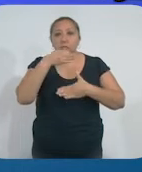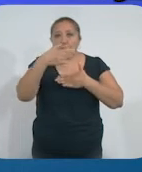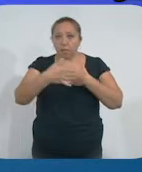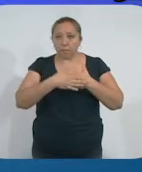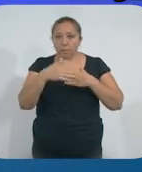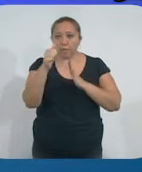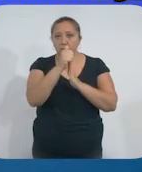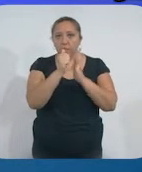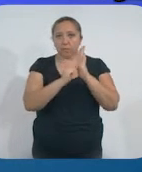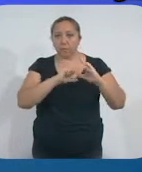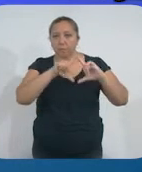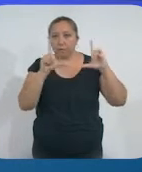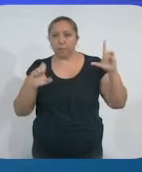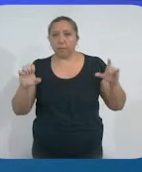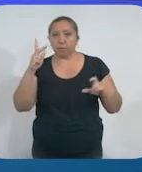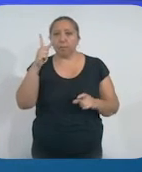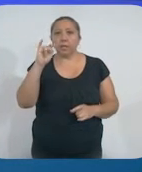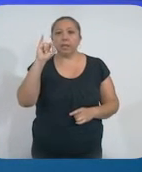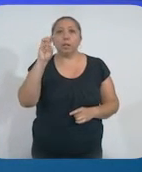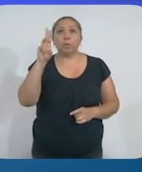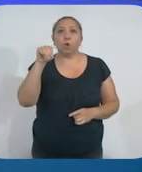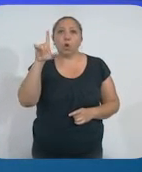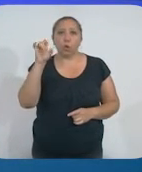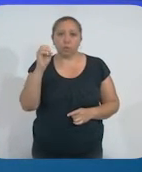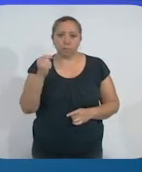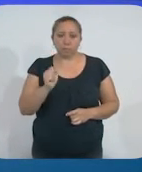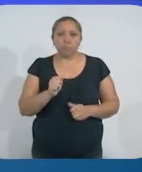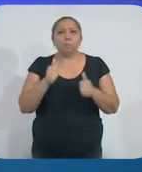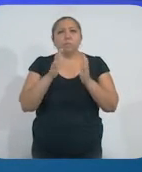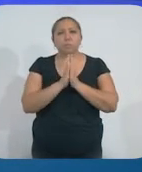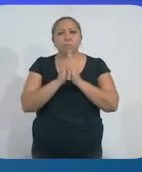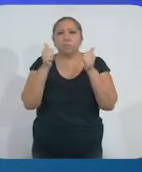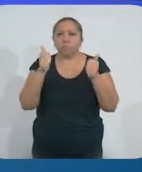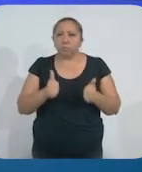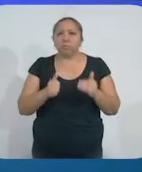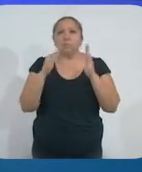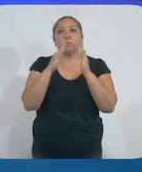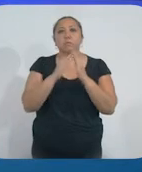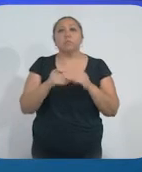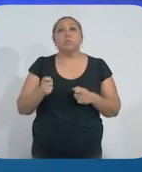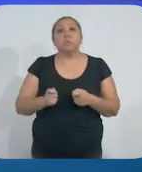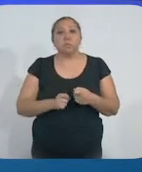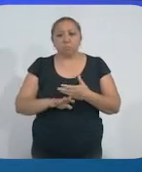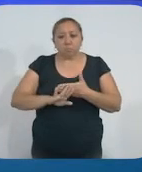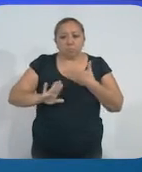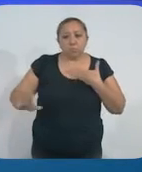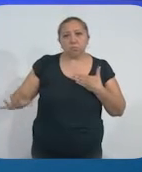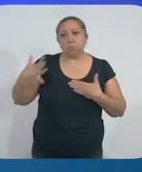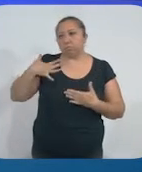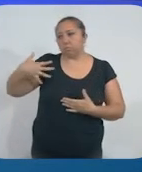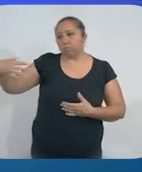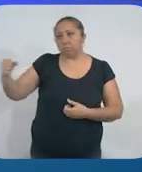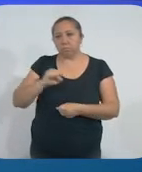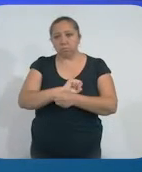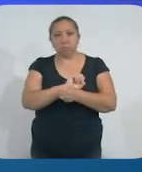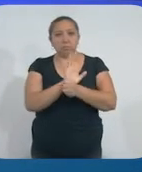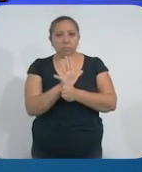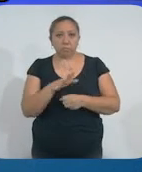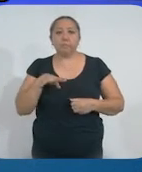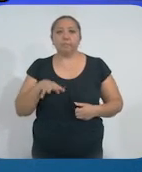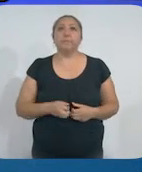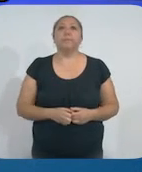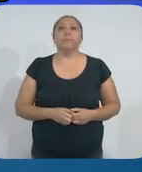Sistema Nacional de Epidemiología. Los exhortamos a quedarse en casa para prevenir y controlar el contagio del coronavirus